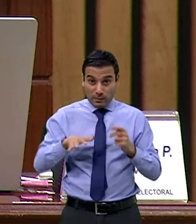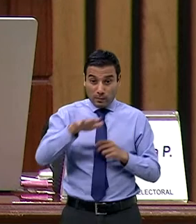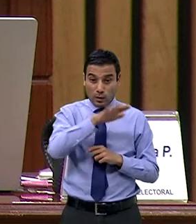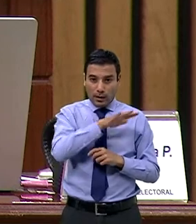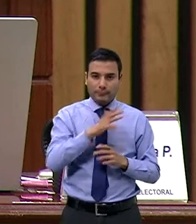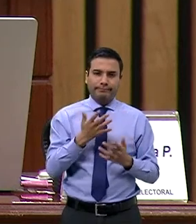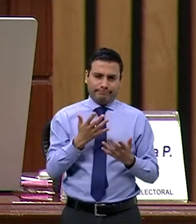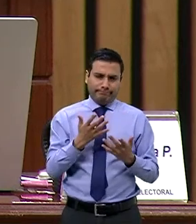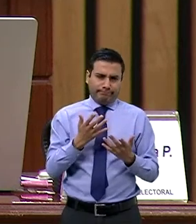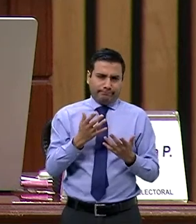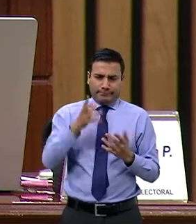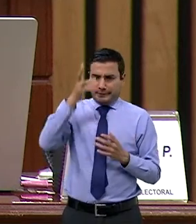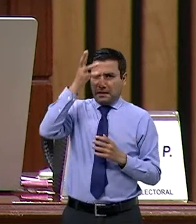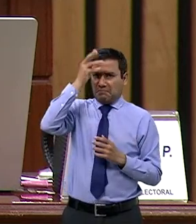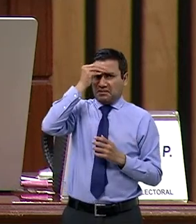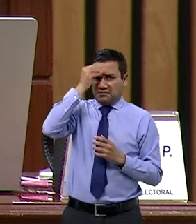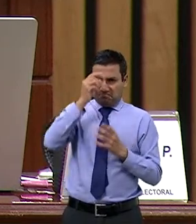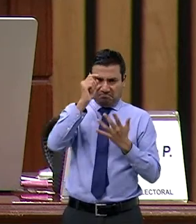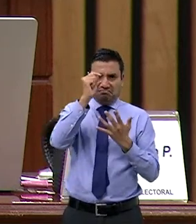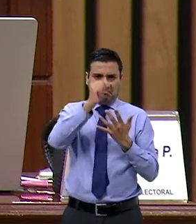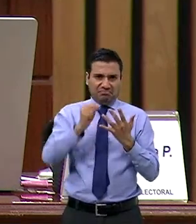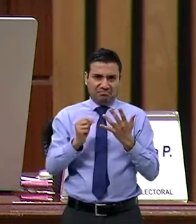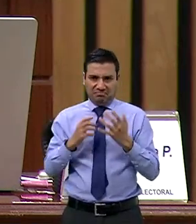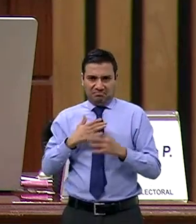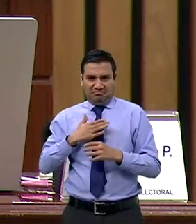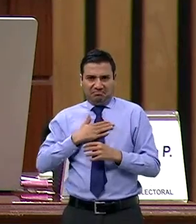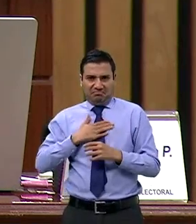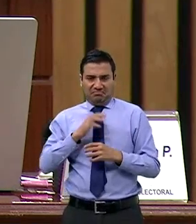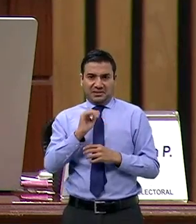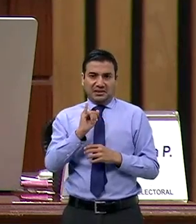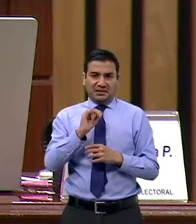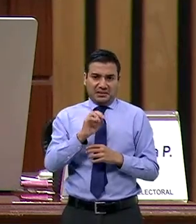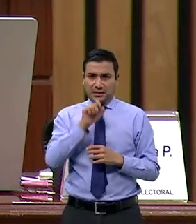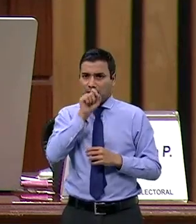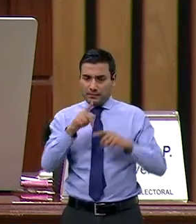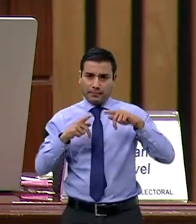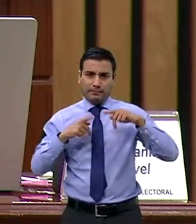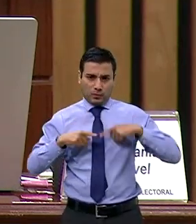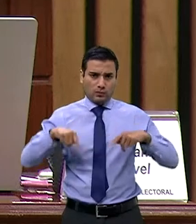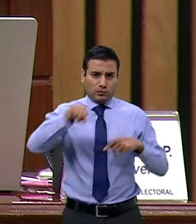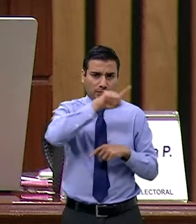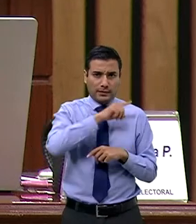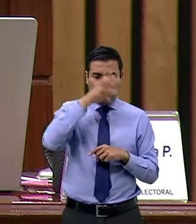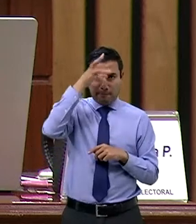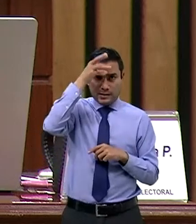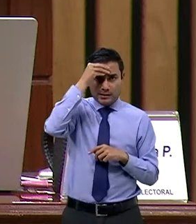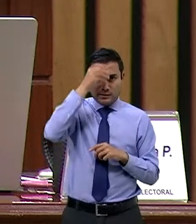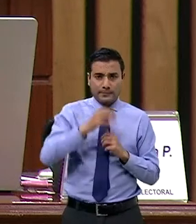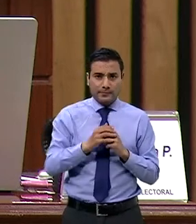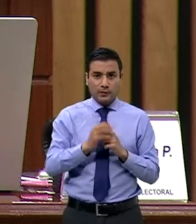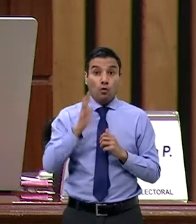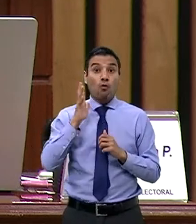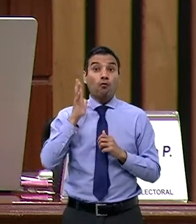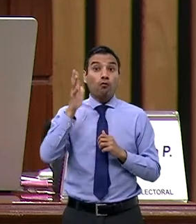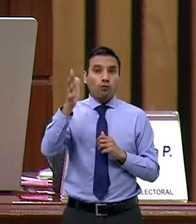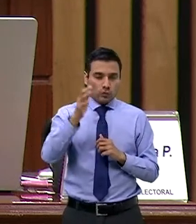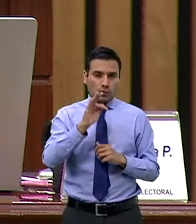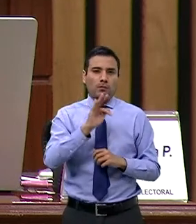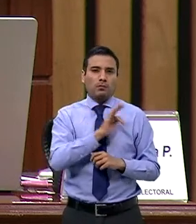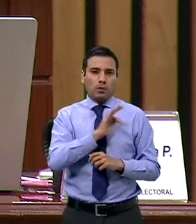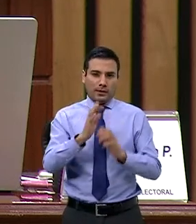tanto a nivel institucional como en la sociedad civil con la finalidad de mejorar los mecanismos de participación